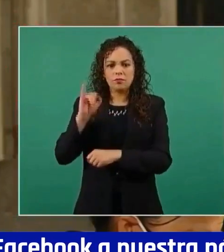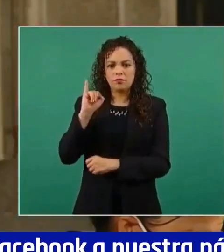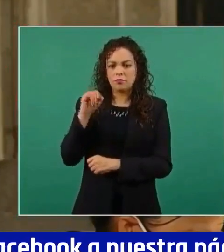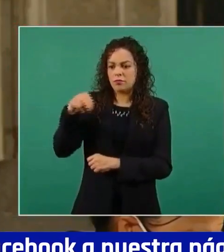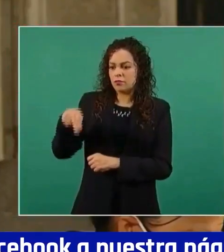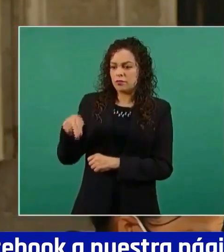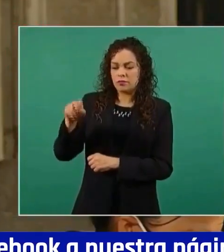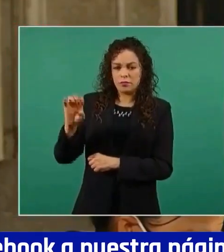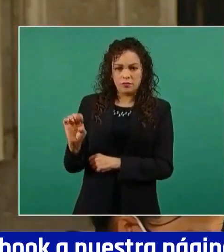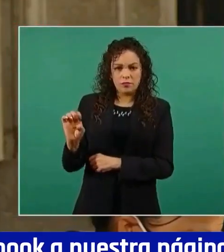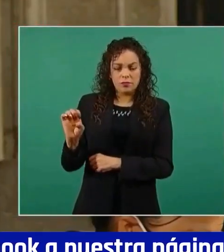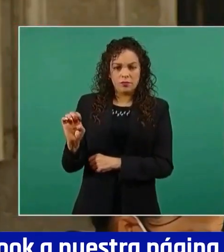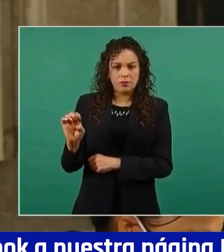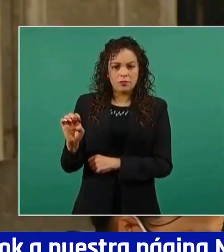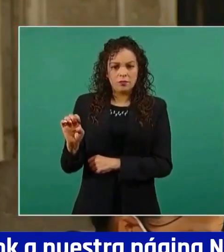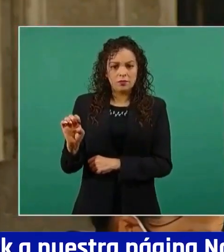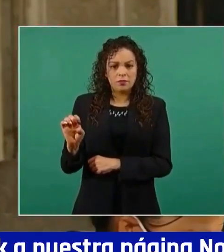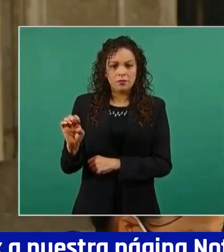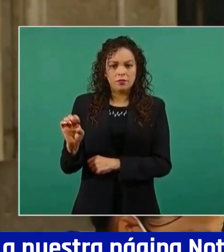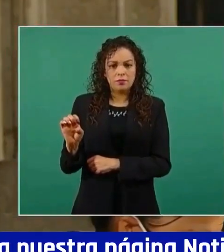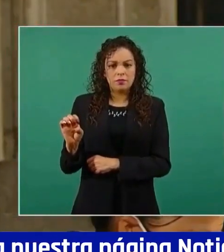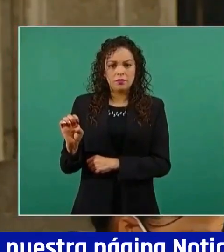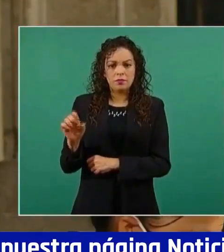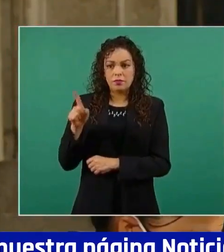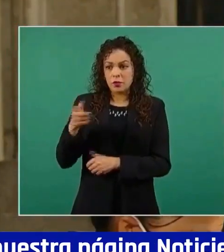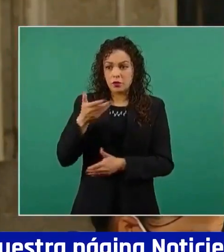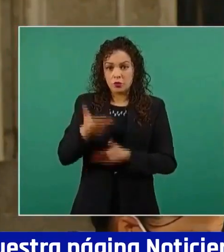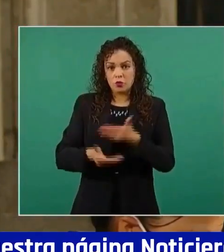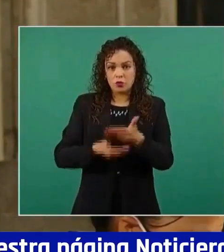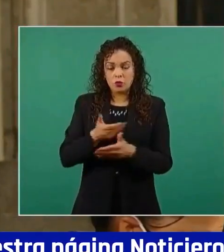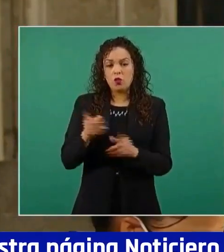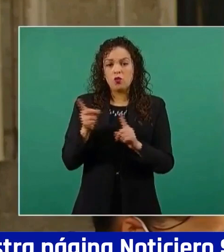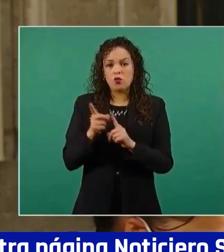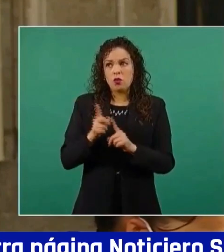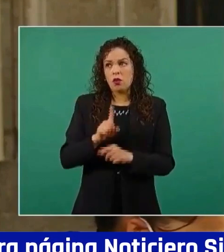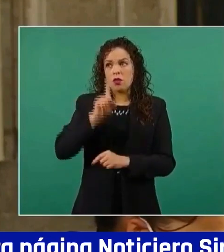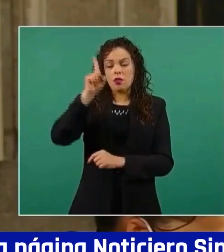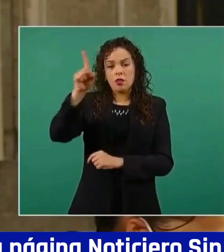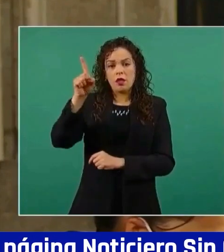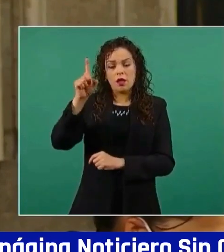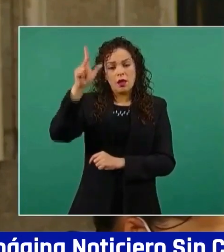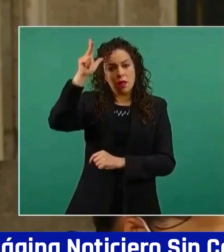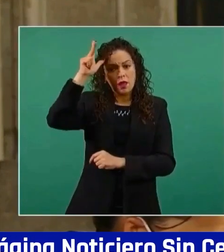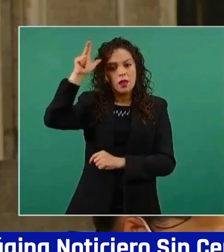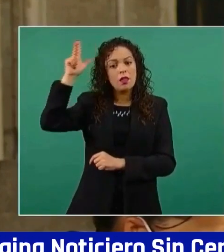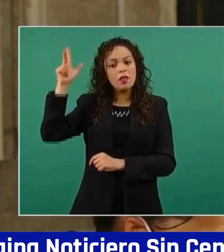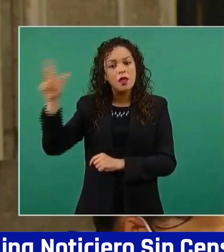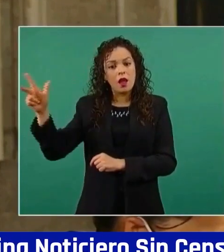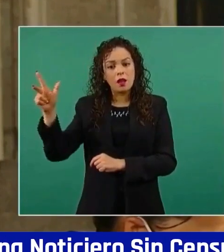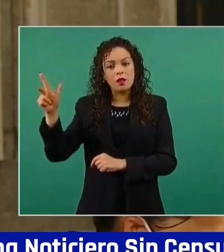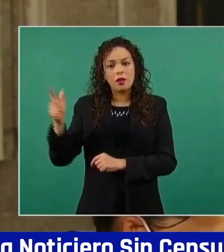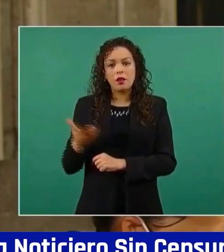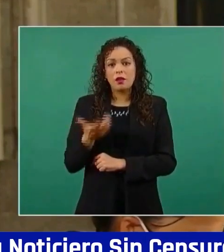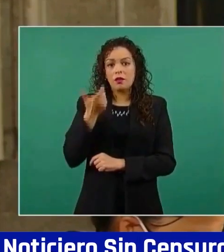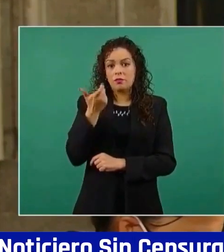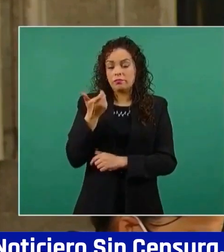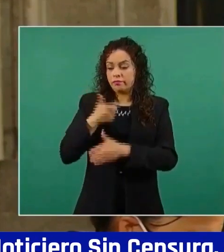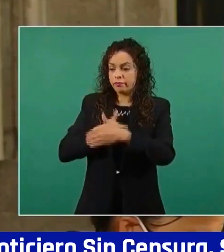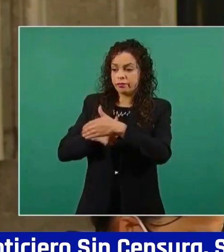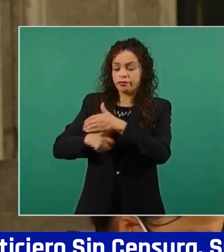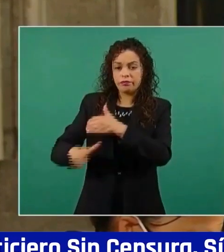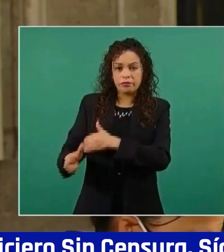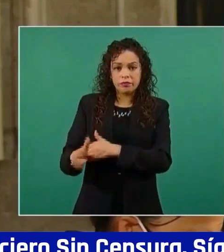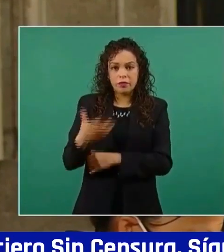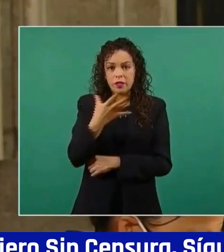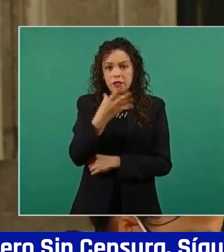Electoral, al menos funcionarios en Hidalgo, le pidieron moche a capacitadores electorales. Les pidieron